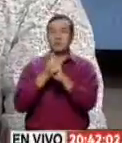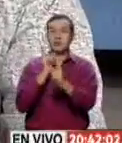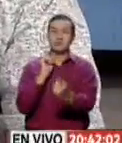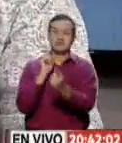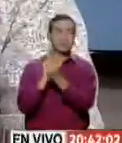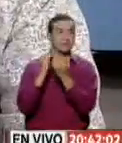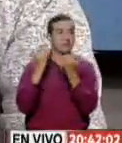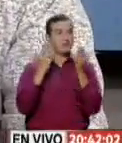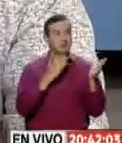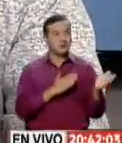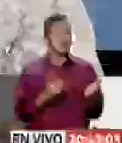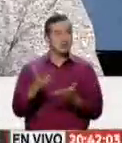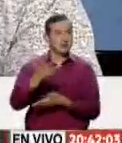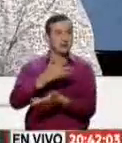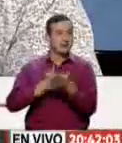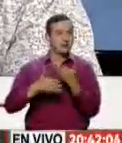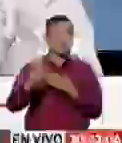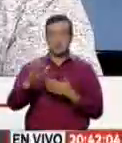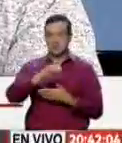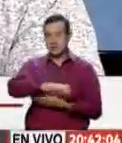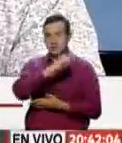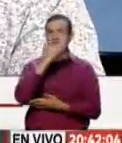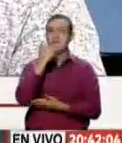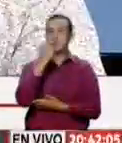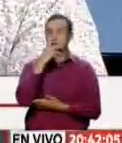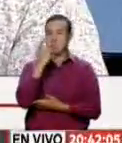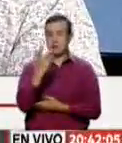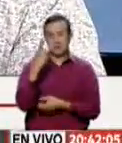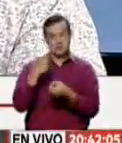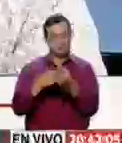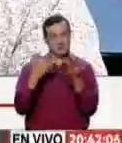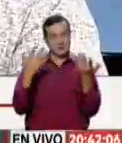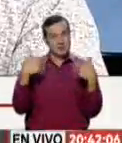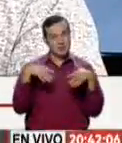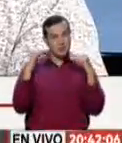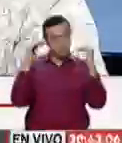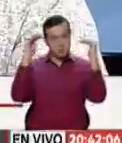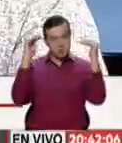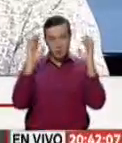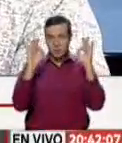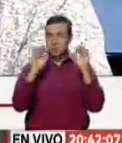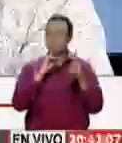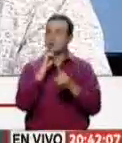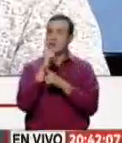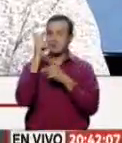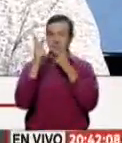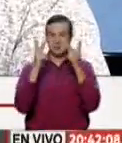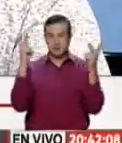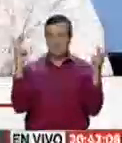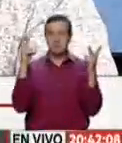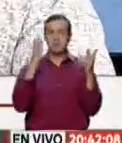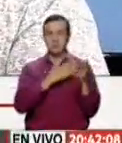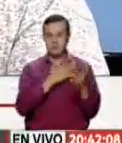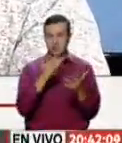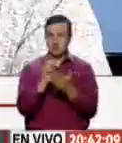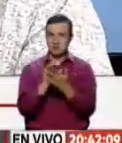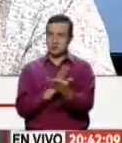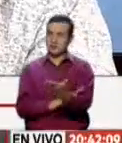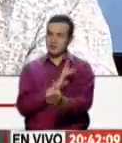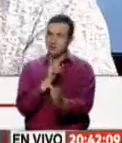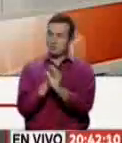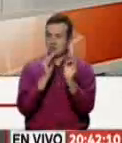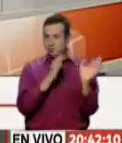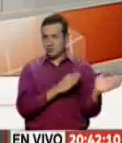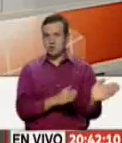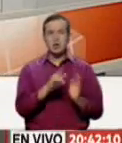y ahora estamos aquí con él siendo el ganador, el mejor panadero de Quito, así que increíble, Ángel, sí, Fuimos a visitarte, confiaste en el proyecto y aquí estás. Muy bien.